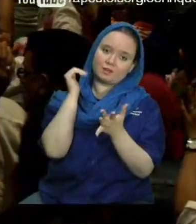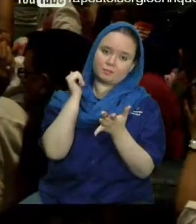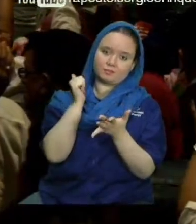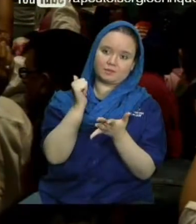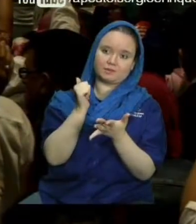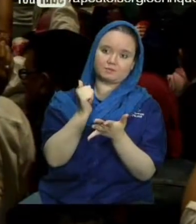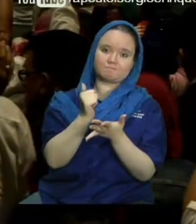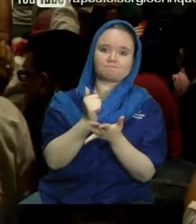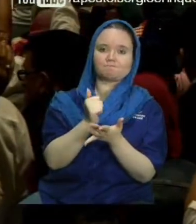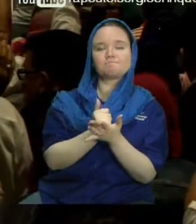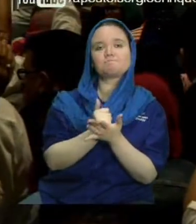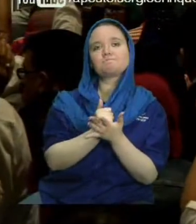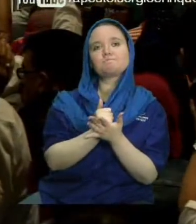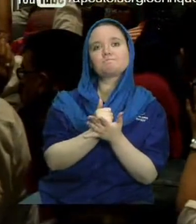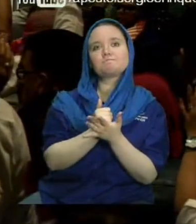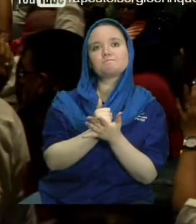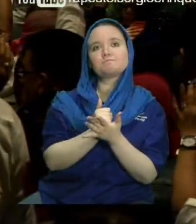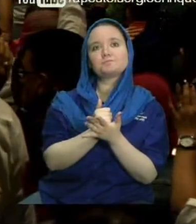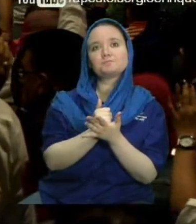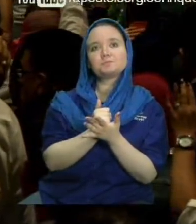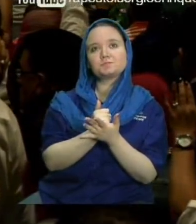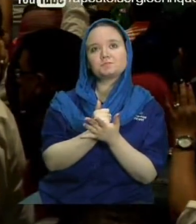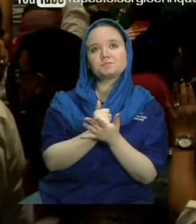Así, con tus ojitos cerrados,